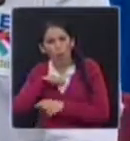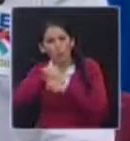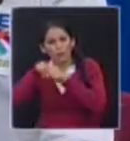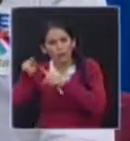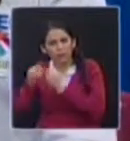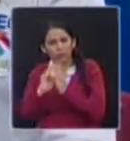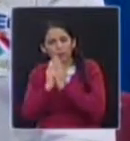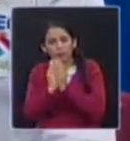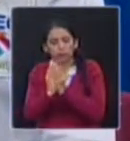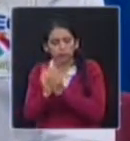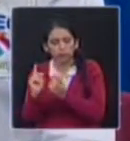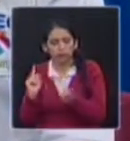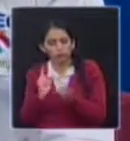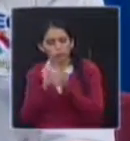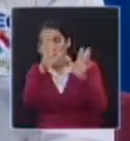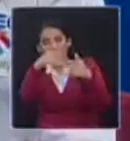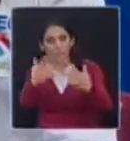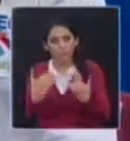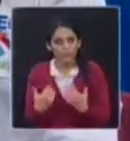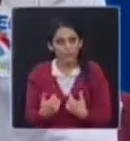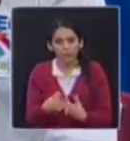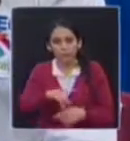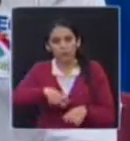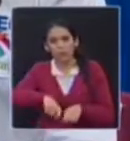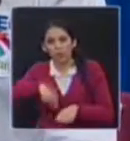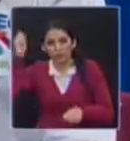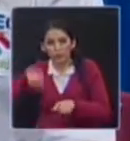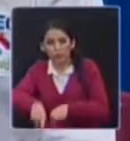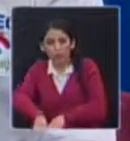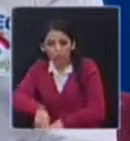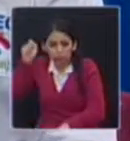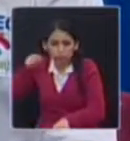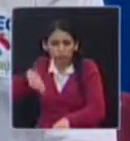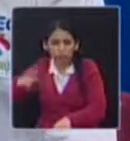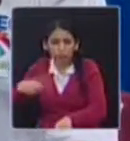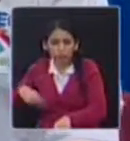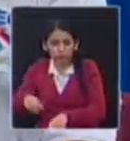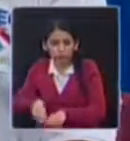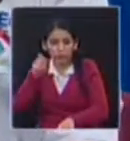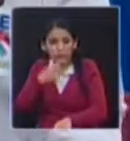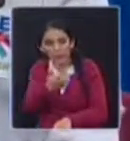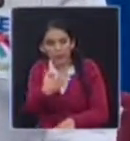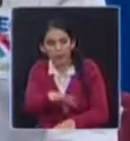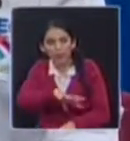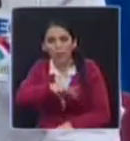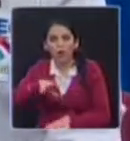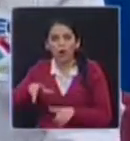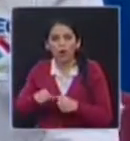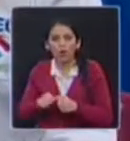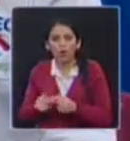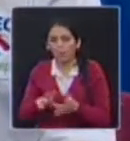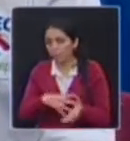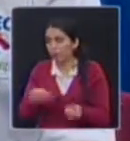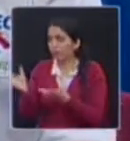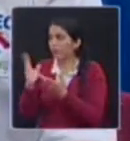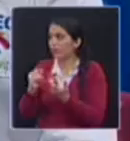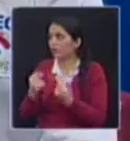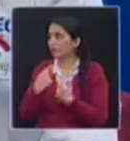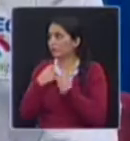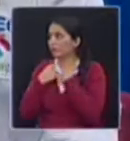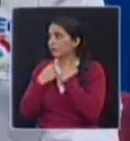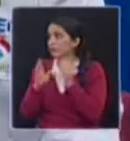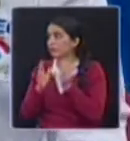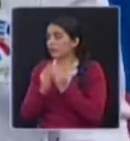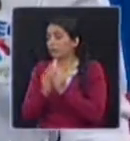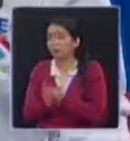dejan botados en alta mar, y eso es una gran preocupación para los pescadores. Hemos conversado con la